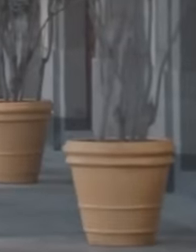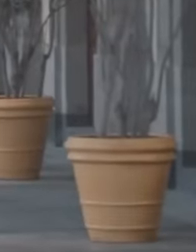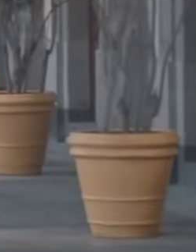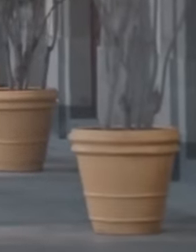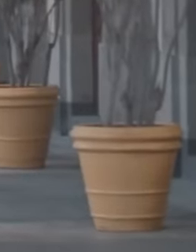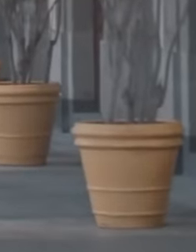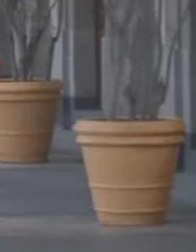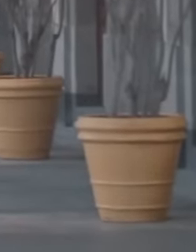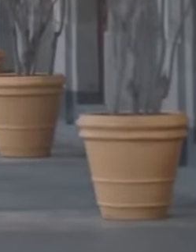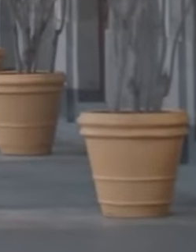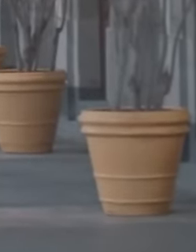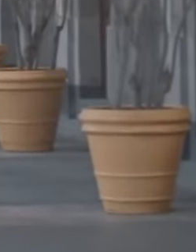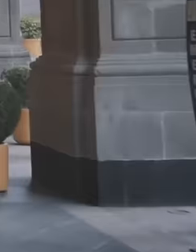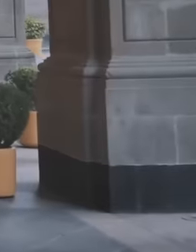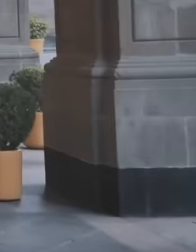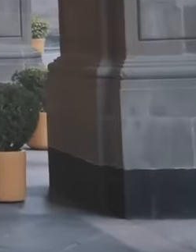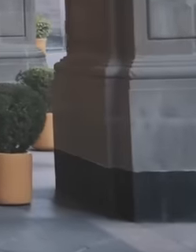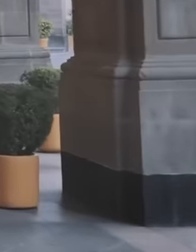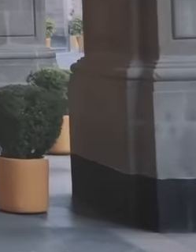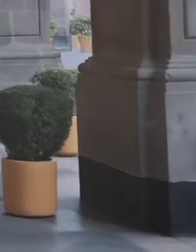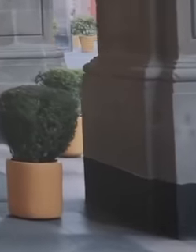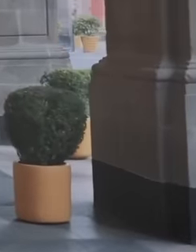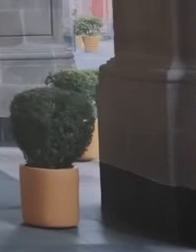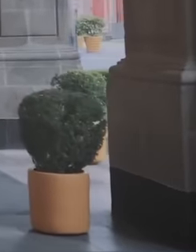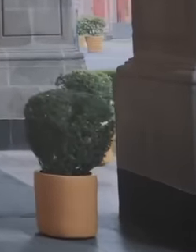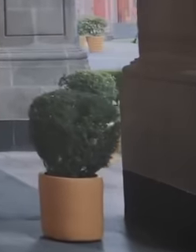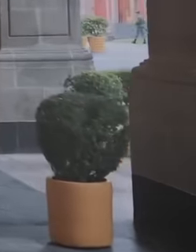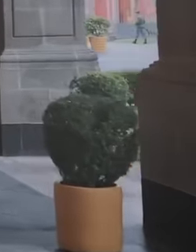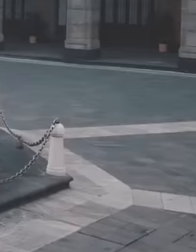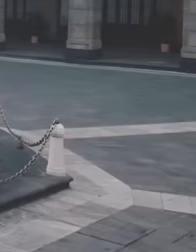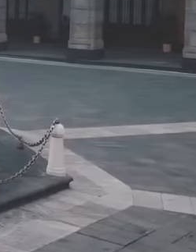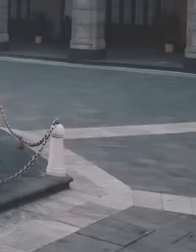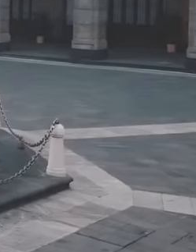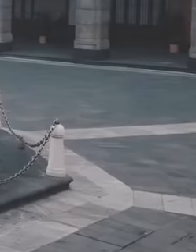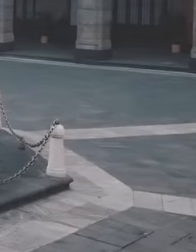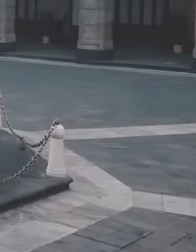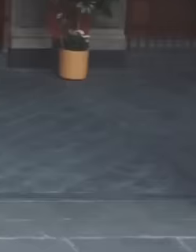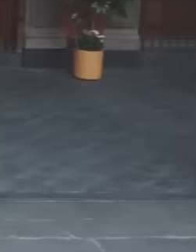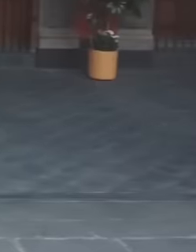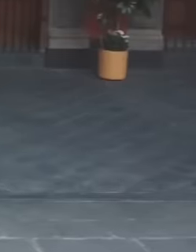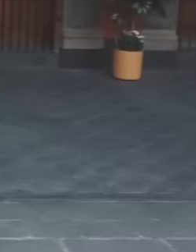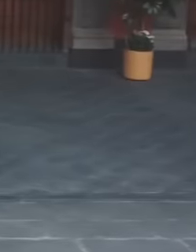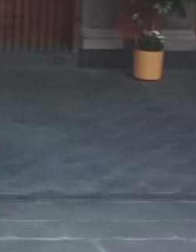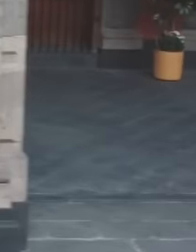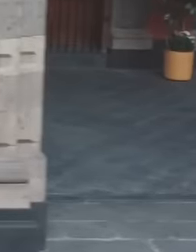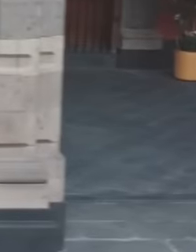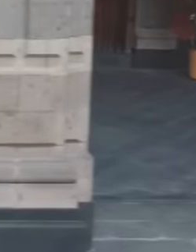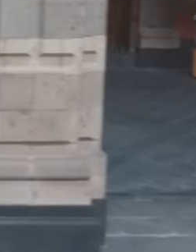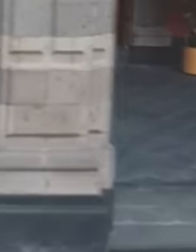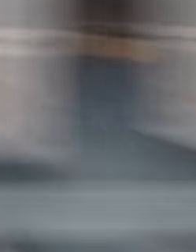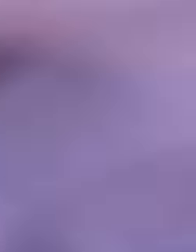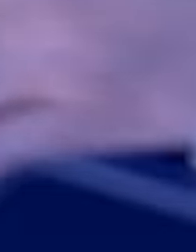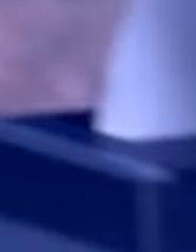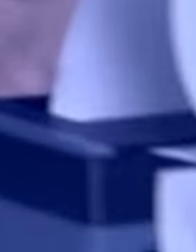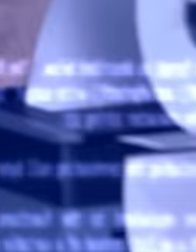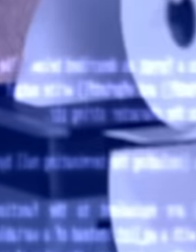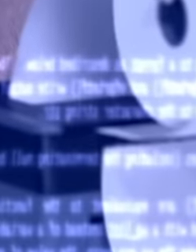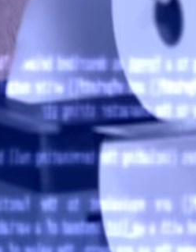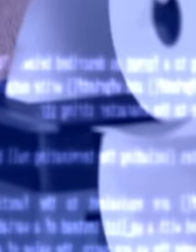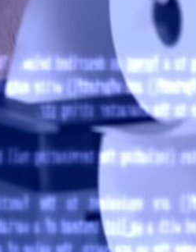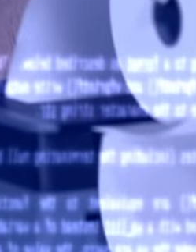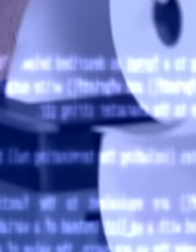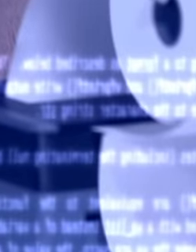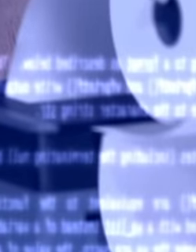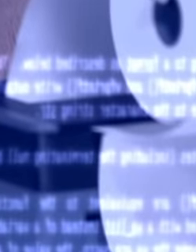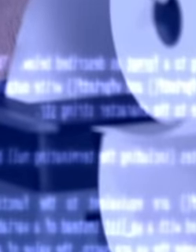El presidente de México, Andrés Manuel López Obrador, ha dado a conocer públicamente las preocupaciones sobre los retrasos legales